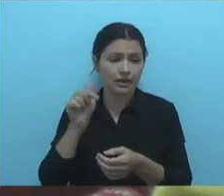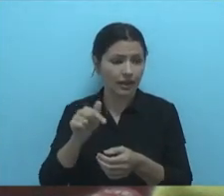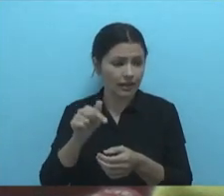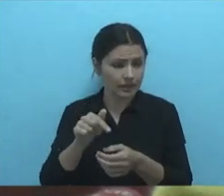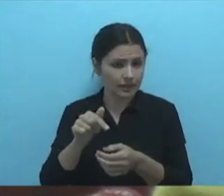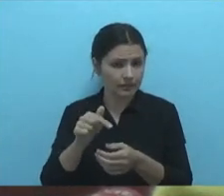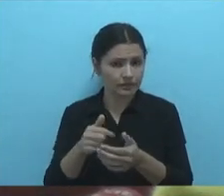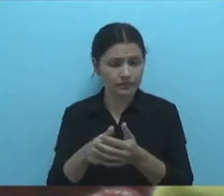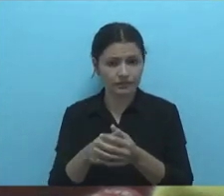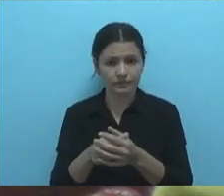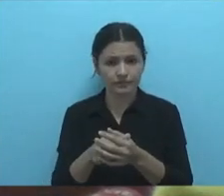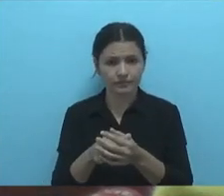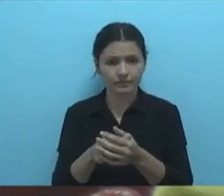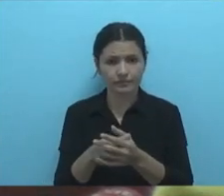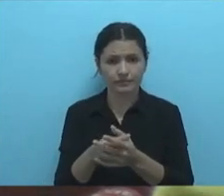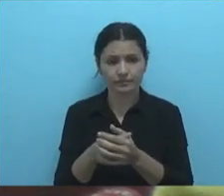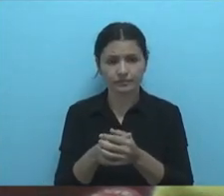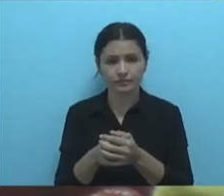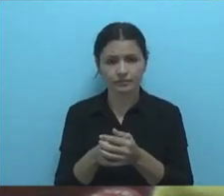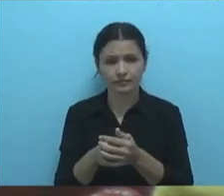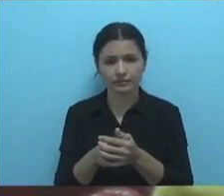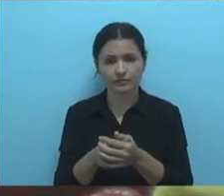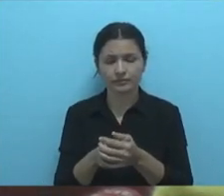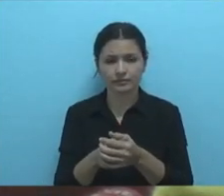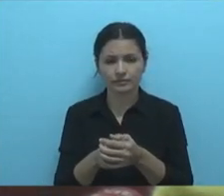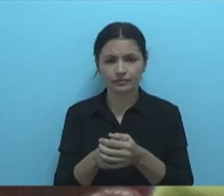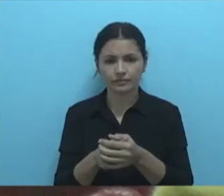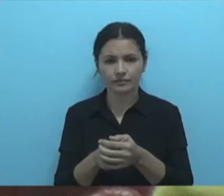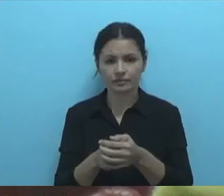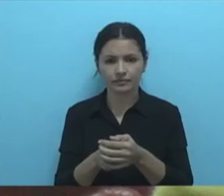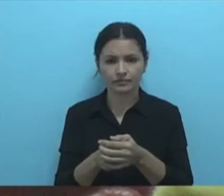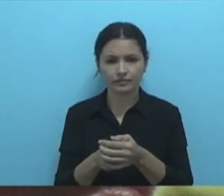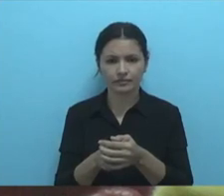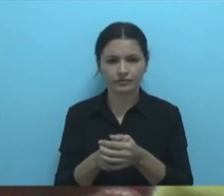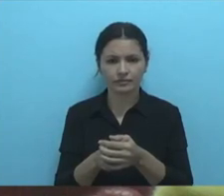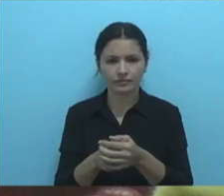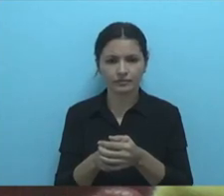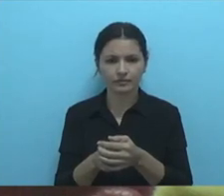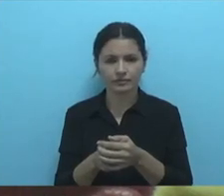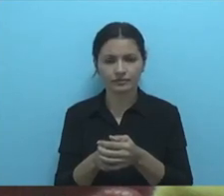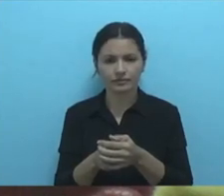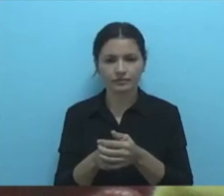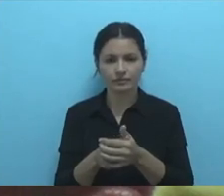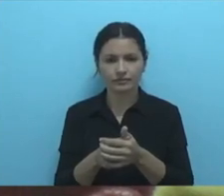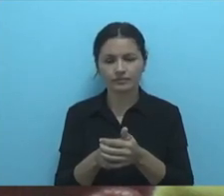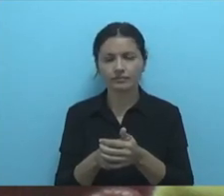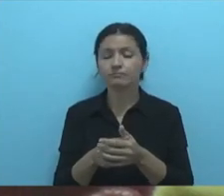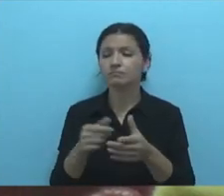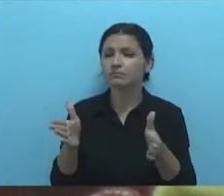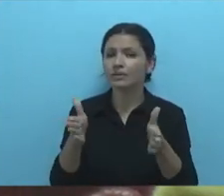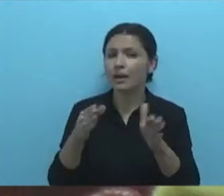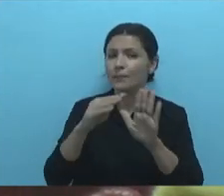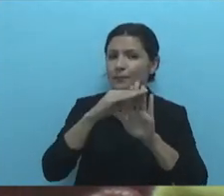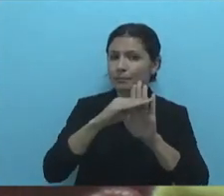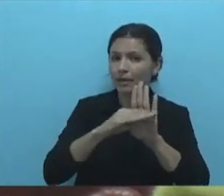que está ejecutándose donde el padrón ya está constituido con los jóvenes de 16 17